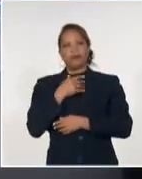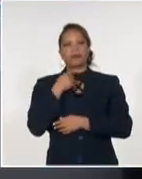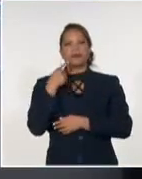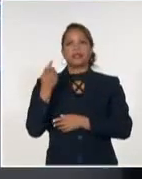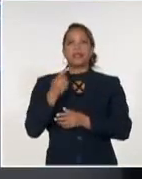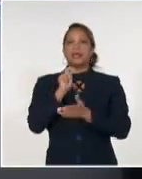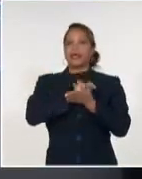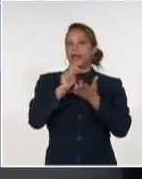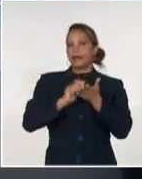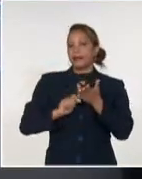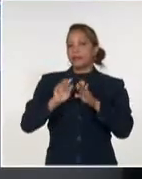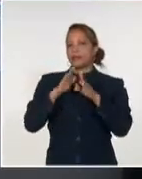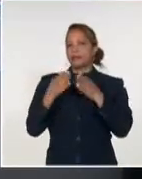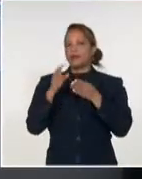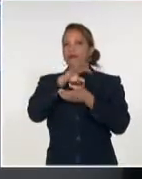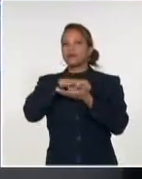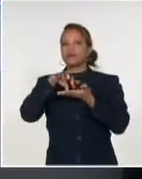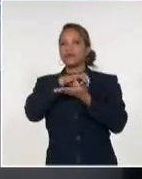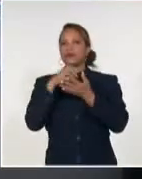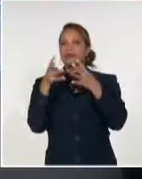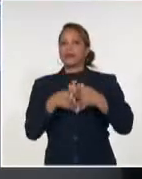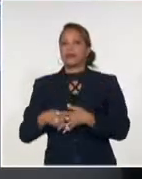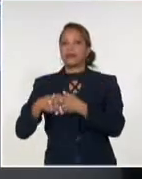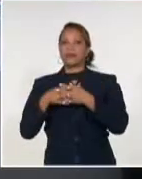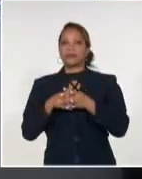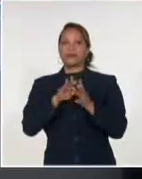en los Estados Unidos. Y para el domingo 12,